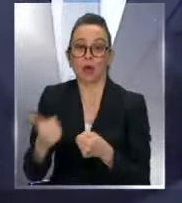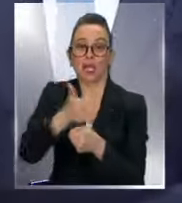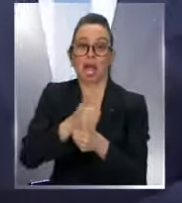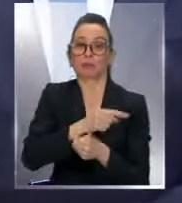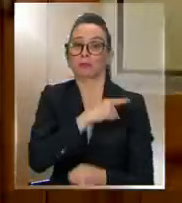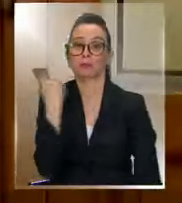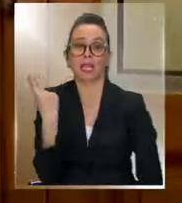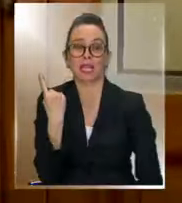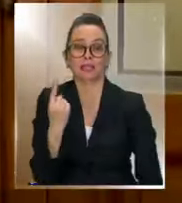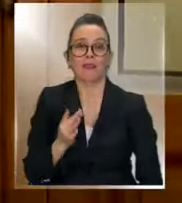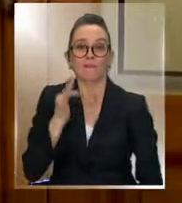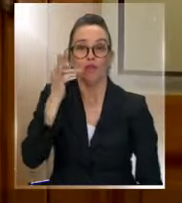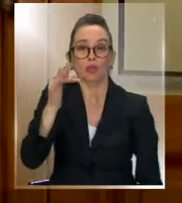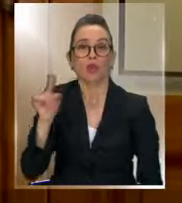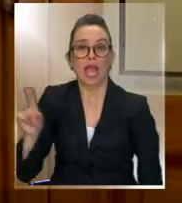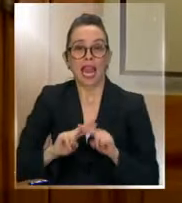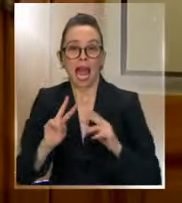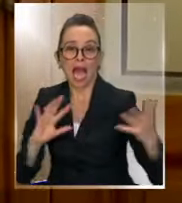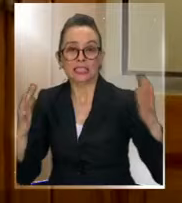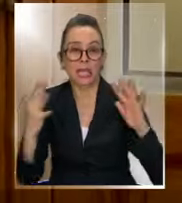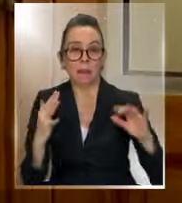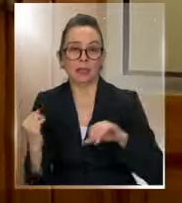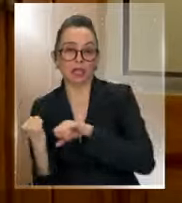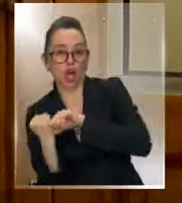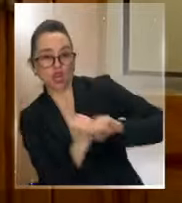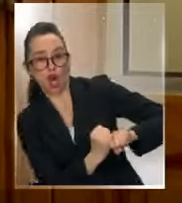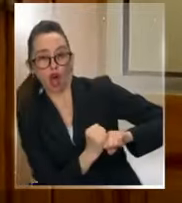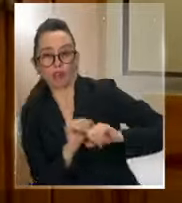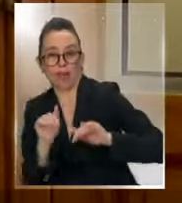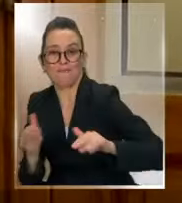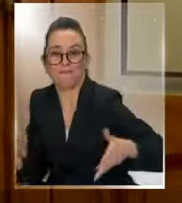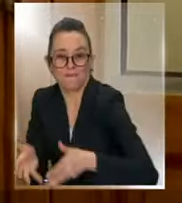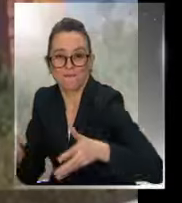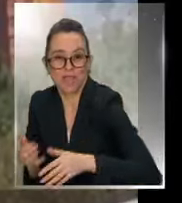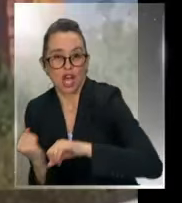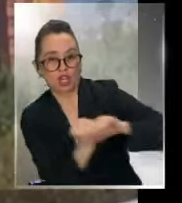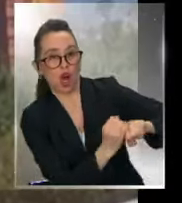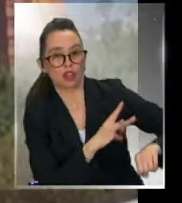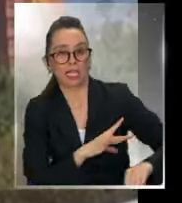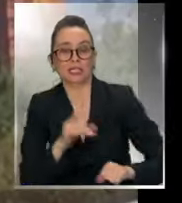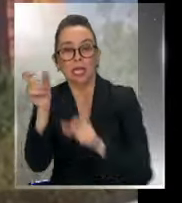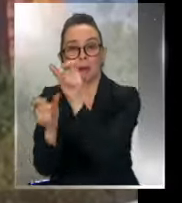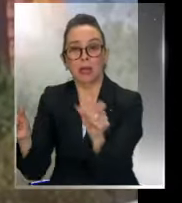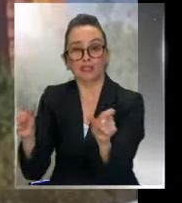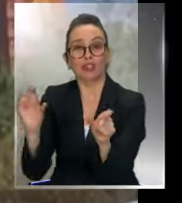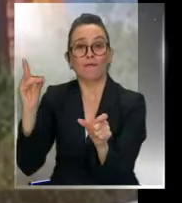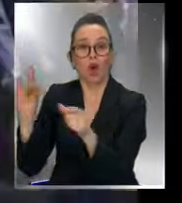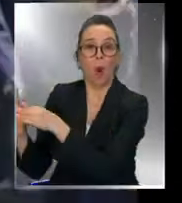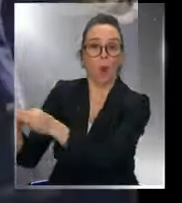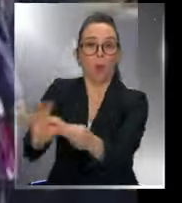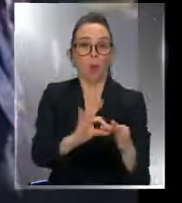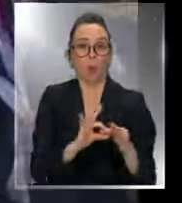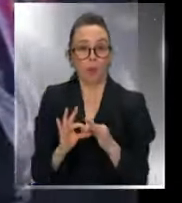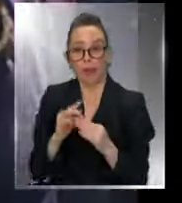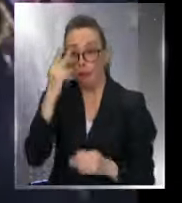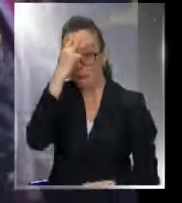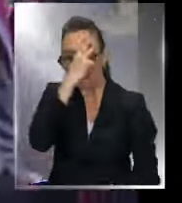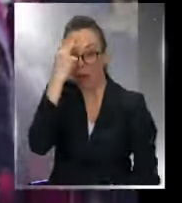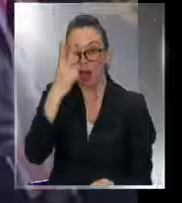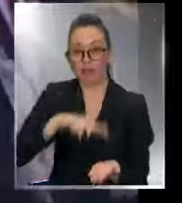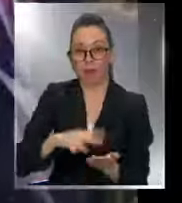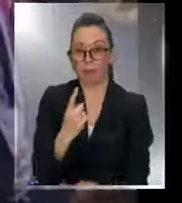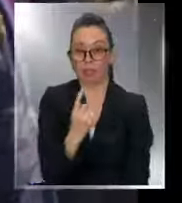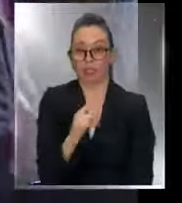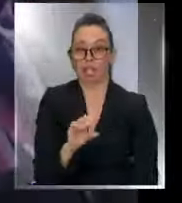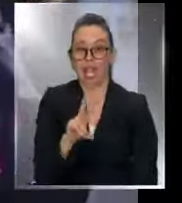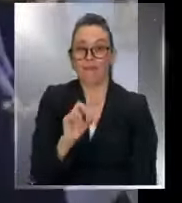El crear, ¿no es cierto?, un ambiente adverso contra Chile y así los unía a todos. Fue en marzo de 2011 cuando Evo